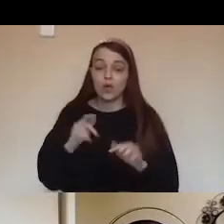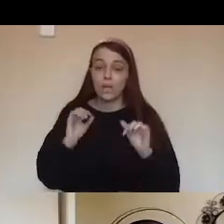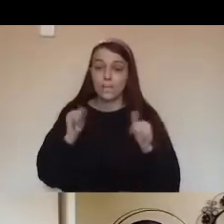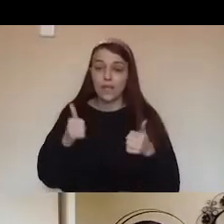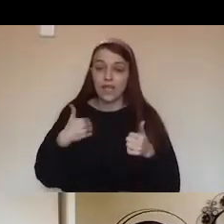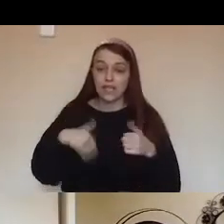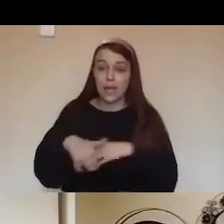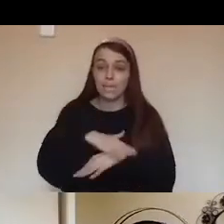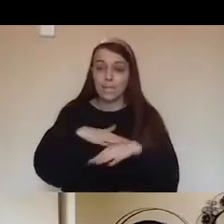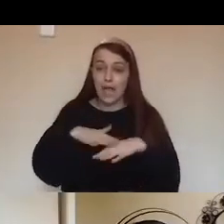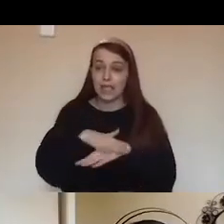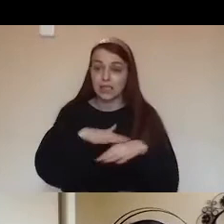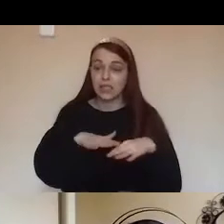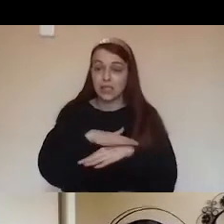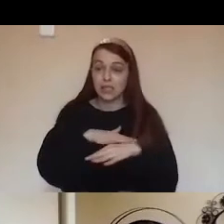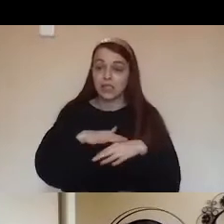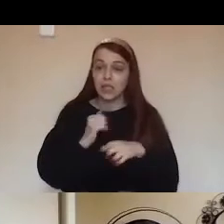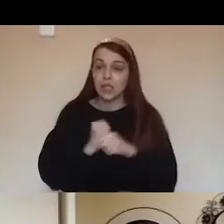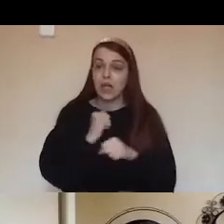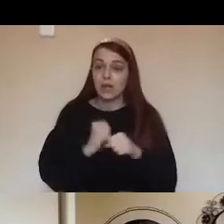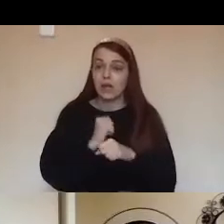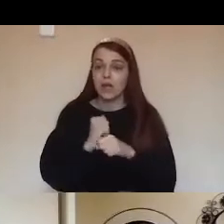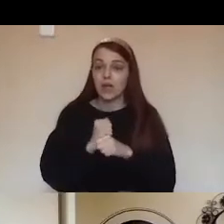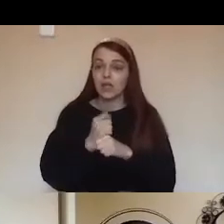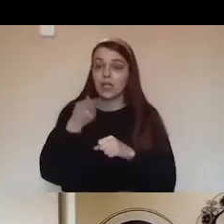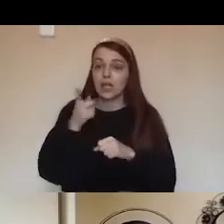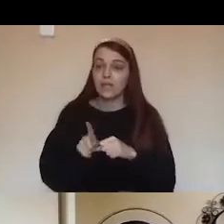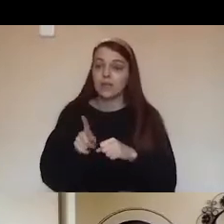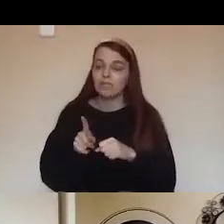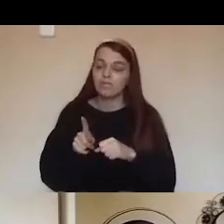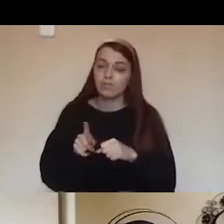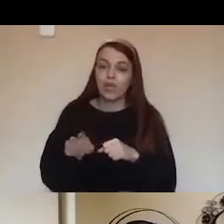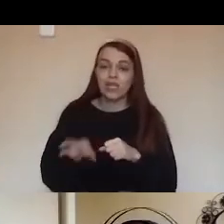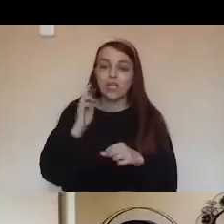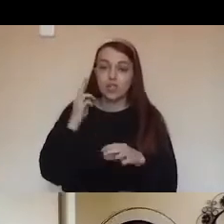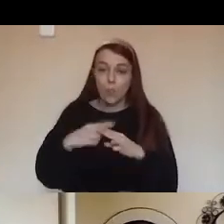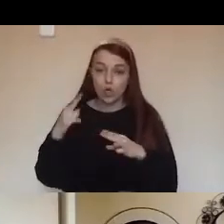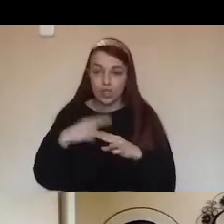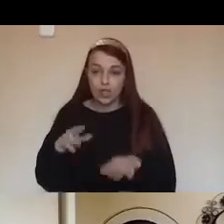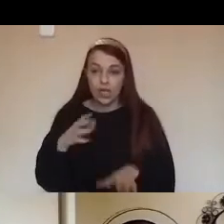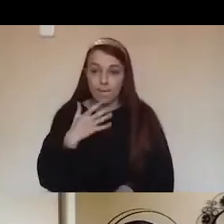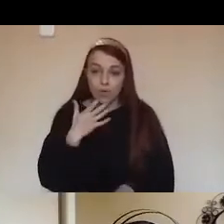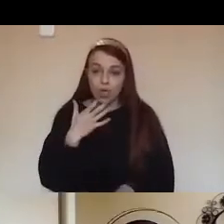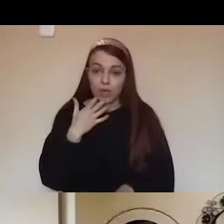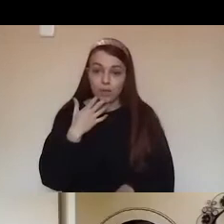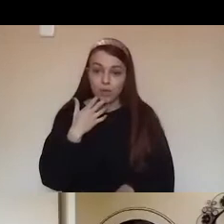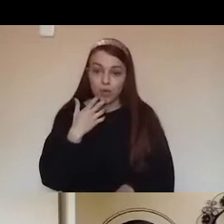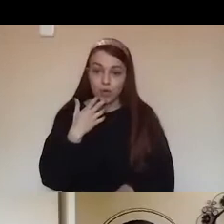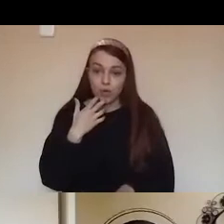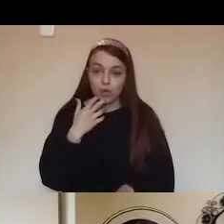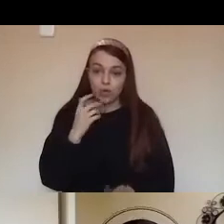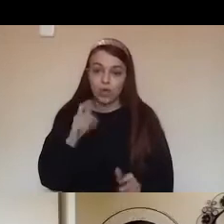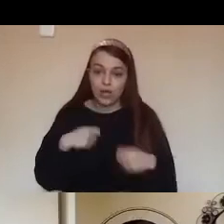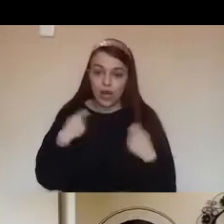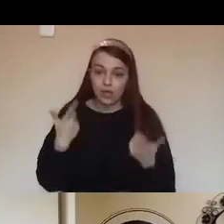bases también con una decisión incluso política desde, por ejemplo, Cernatur, O'Higgins, desde la